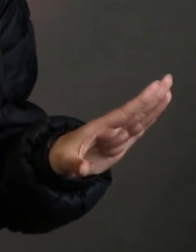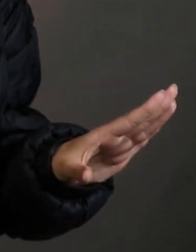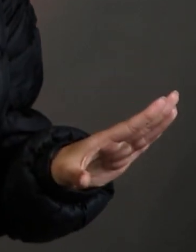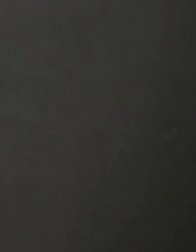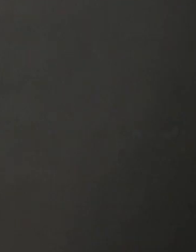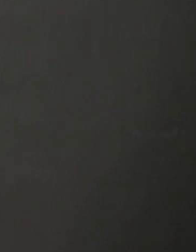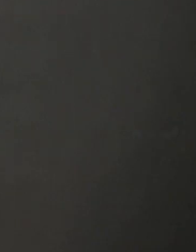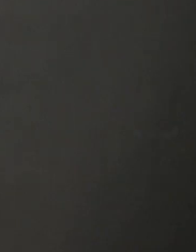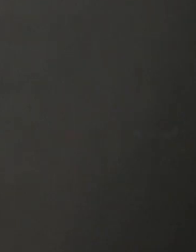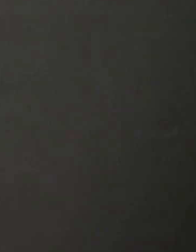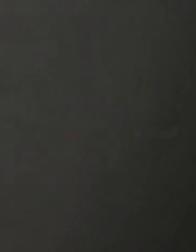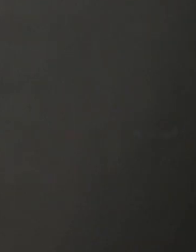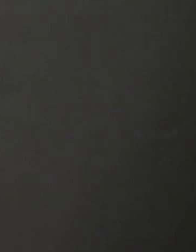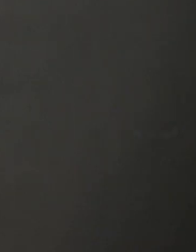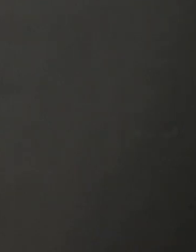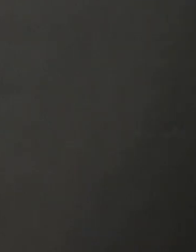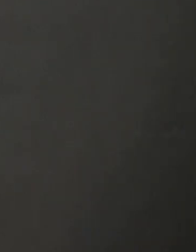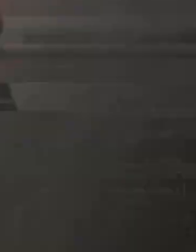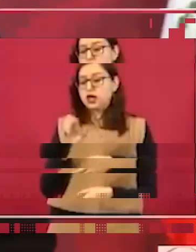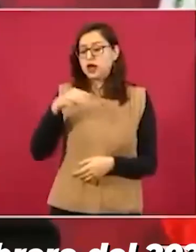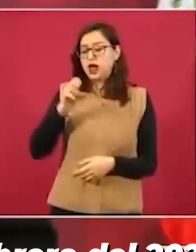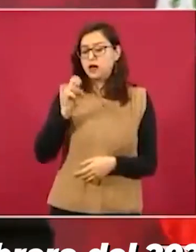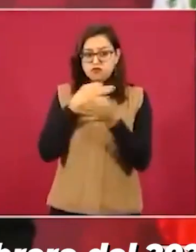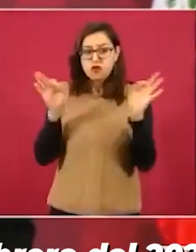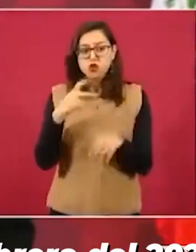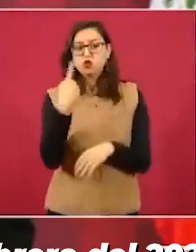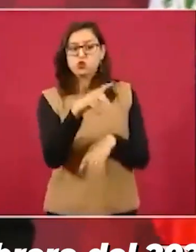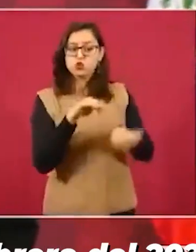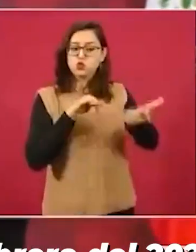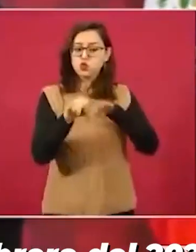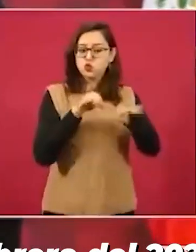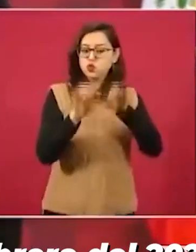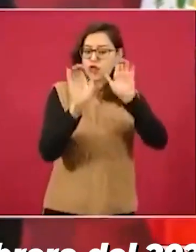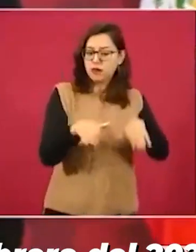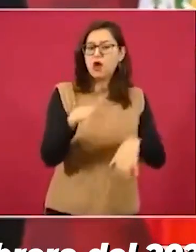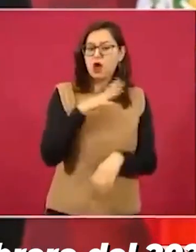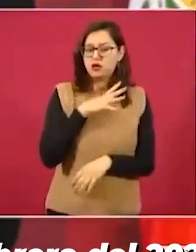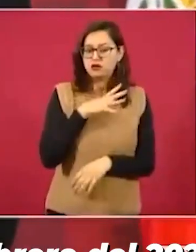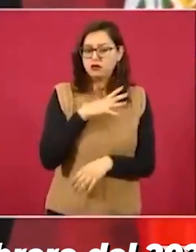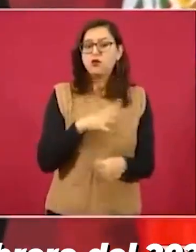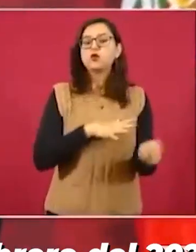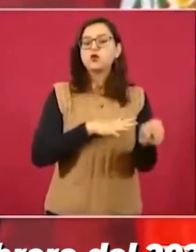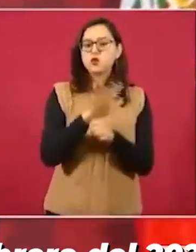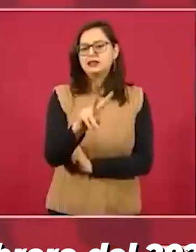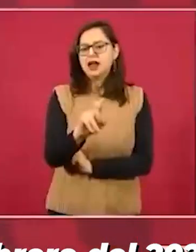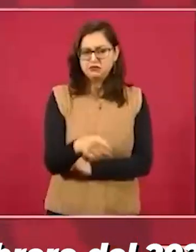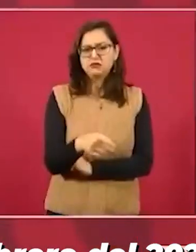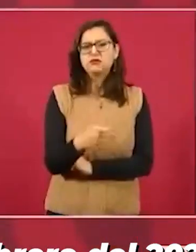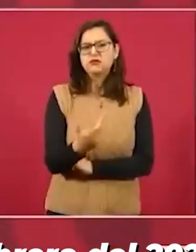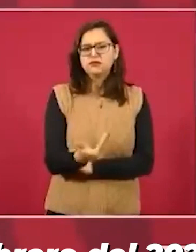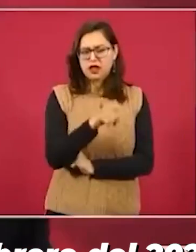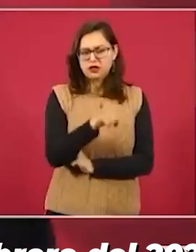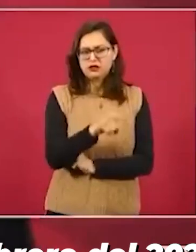conflicto de interés. Lo que a su decir hay es ganas de golpearlo. En efecto, es una empresa de los hijos de Daniel Chávez que